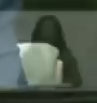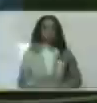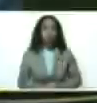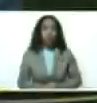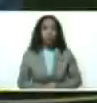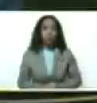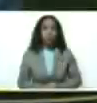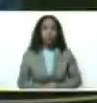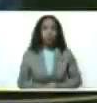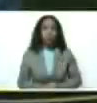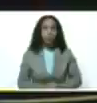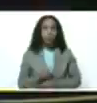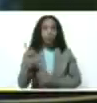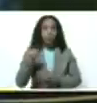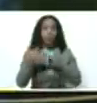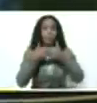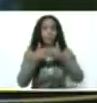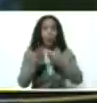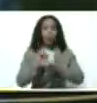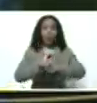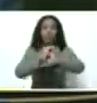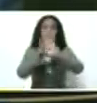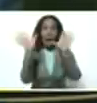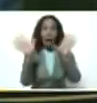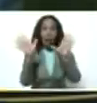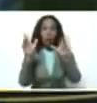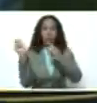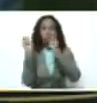intenso, abierto, franco,